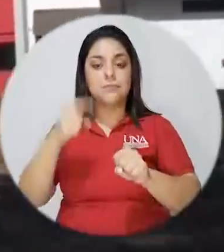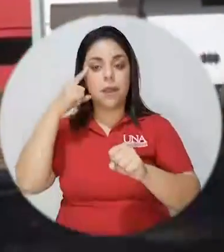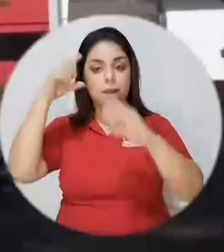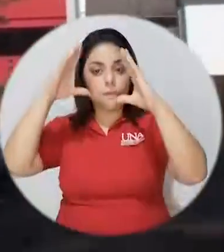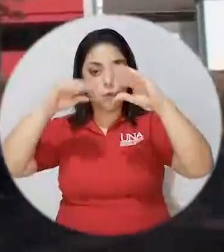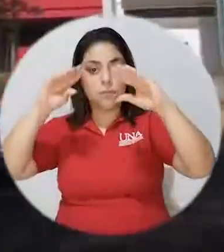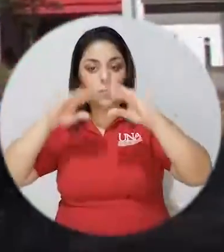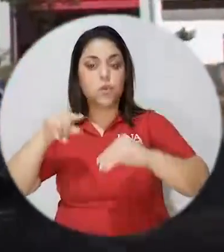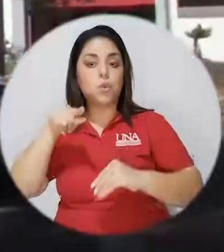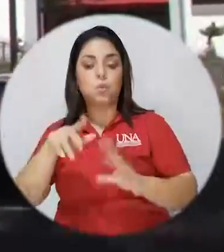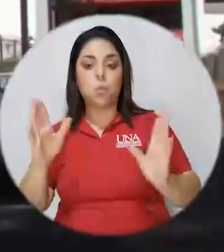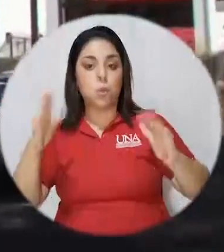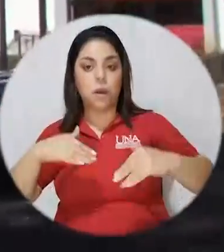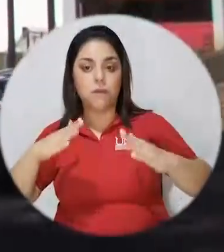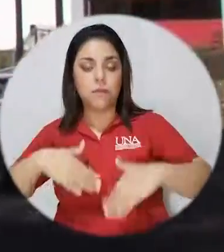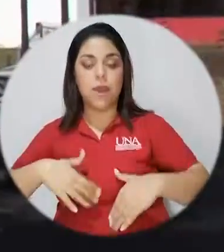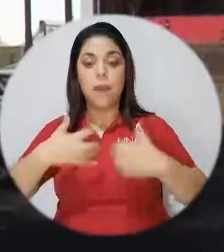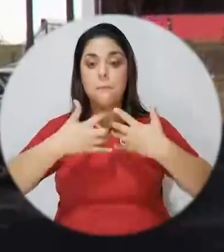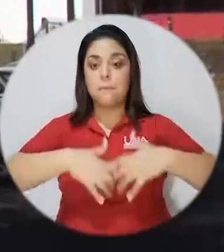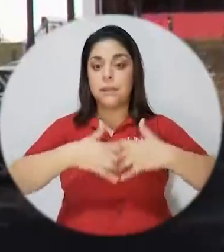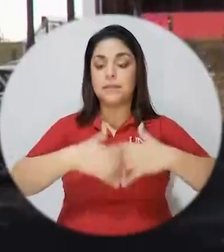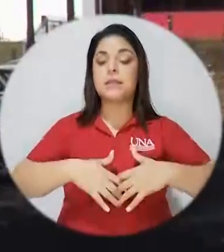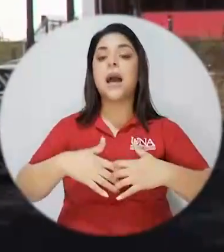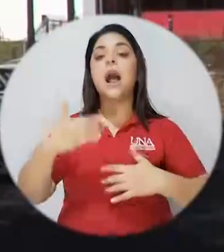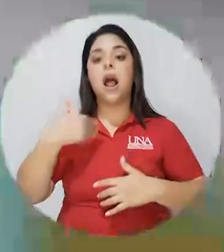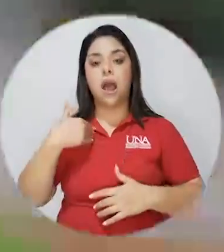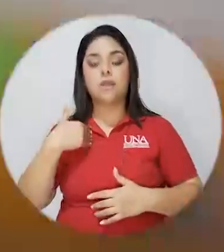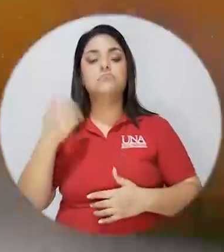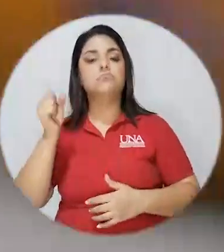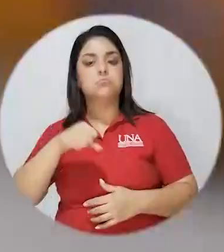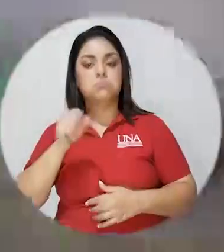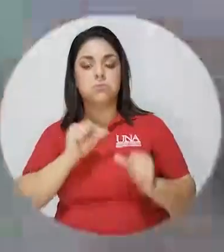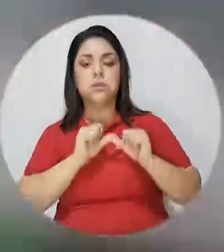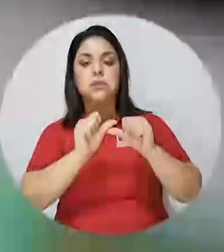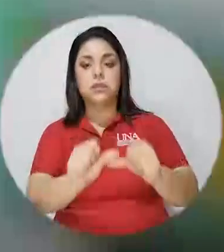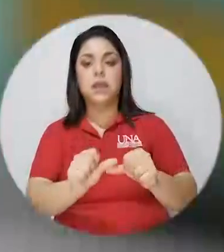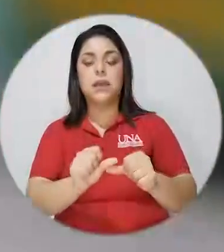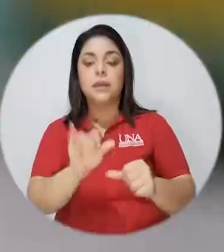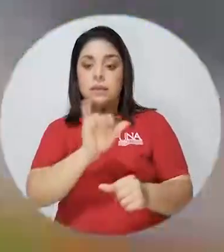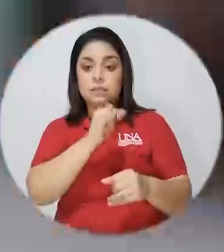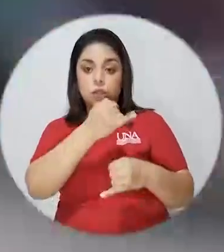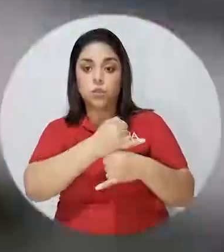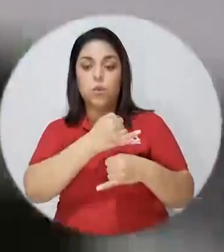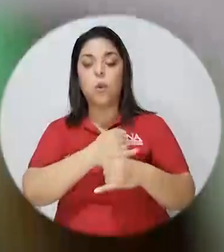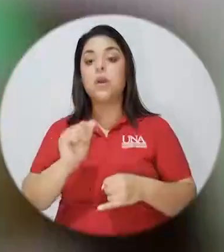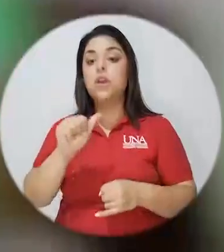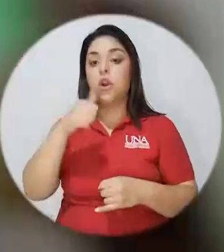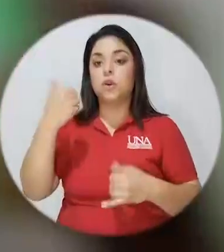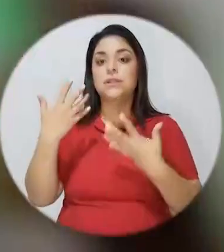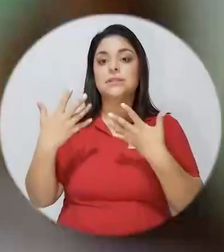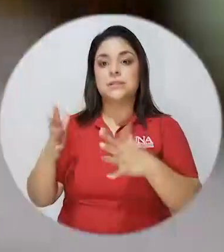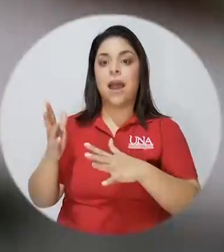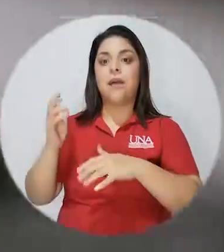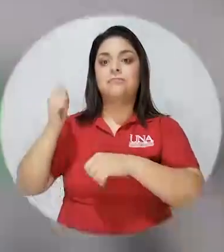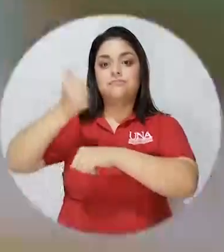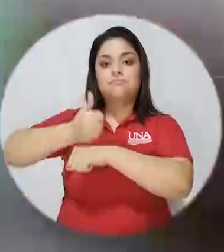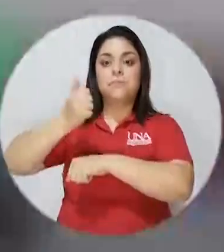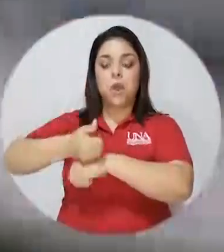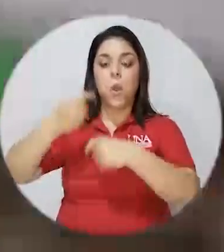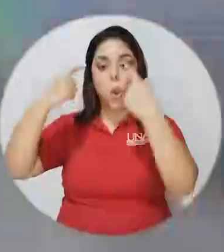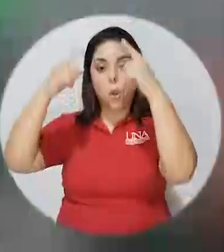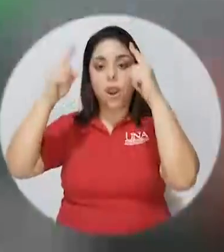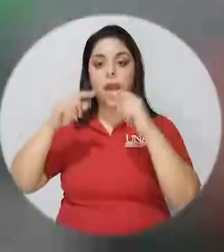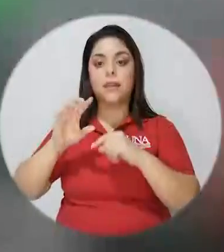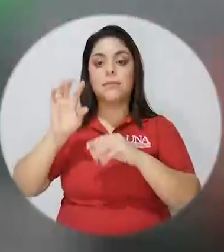información. Algunos de estos servicios, algunas empresas aún los mantienen en las instituciones como tal y otras los han podido migrar a la